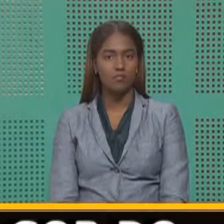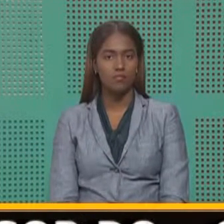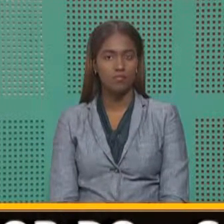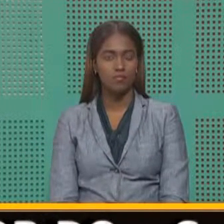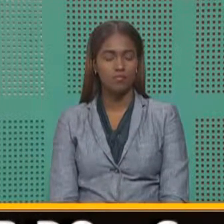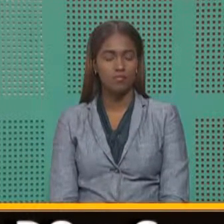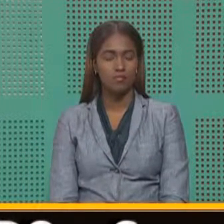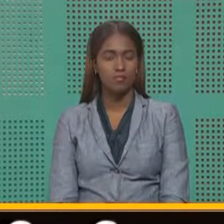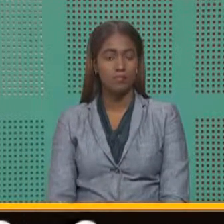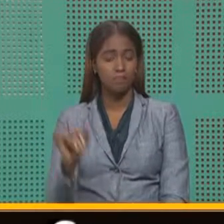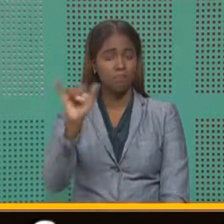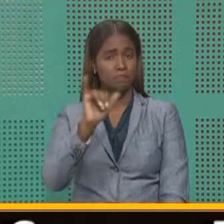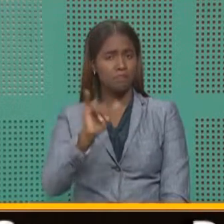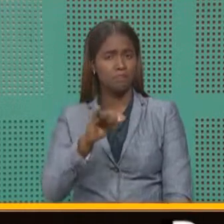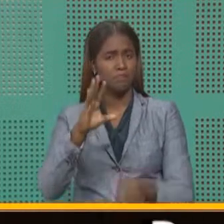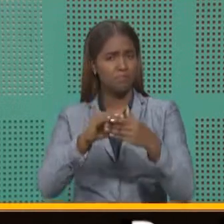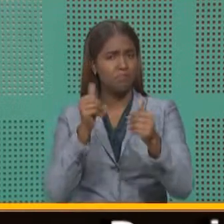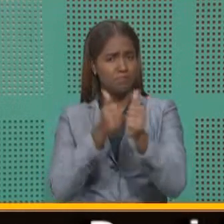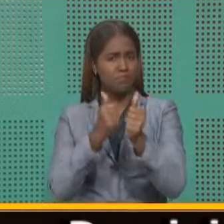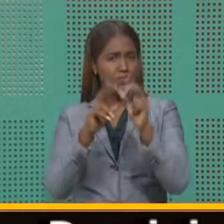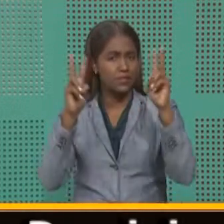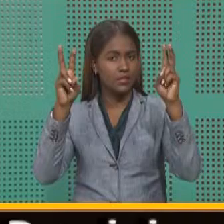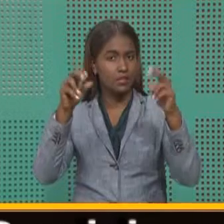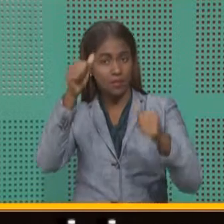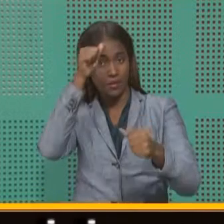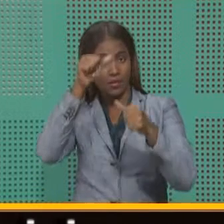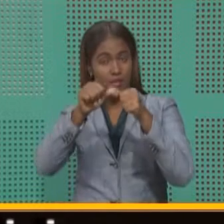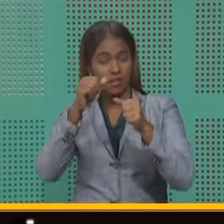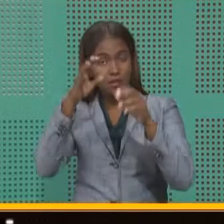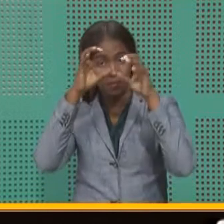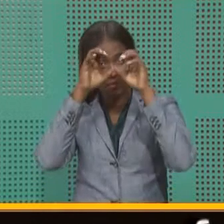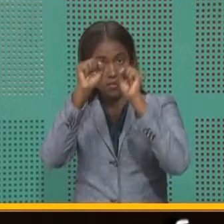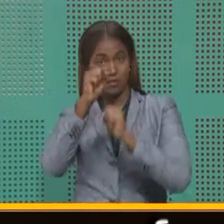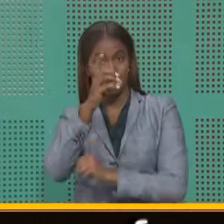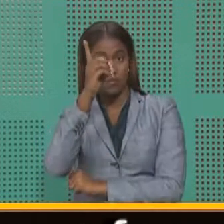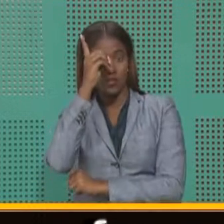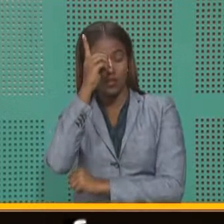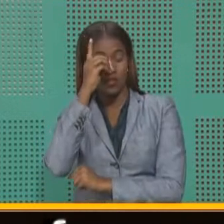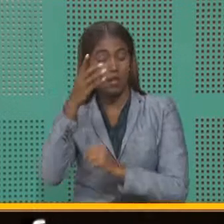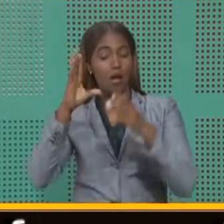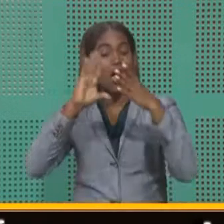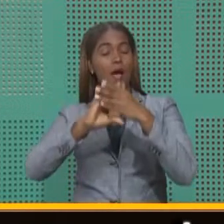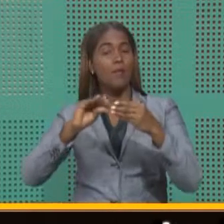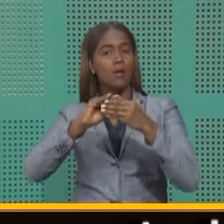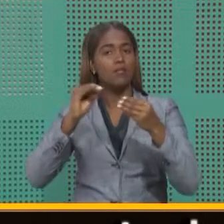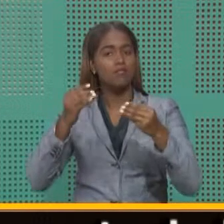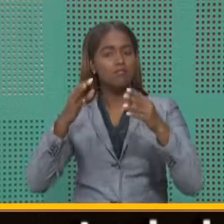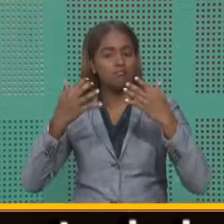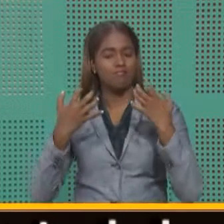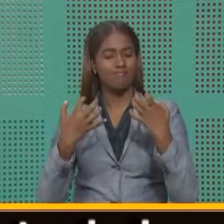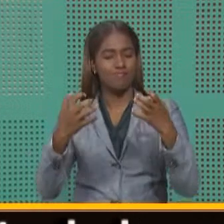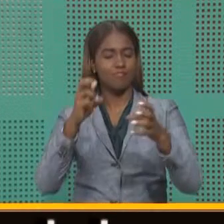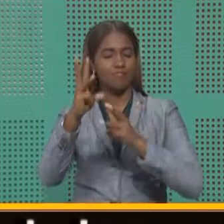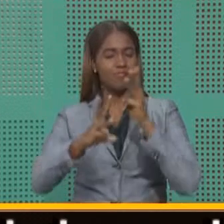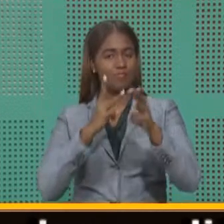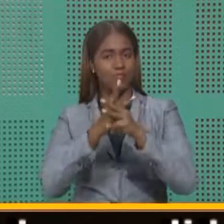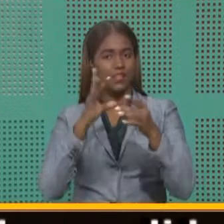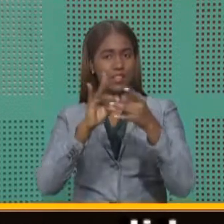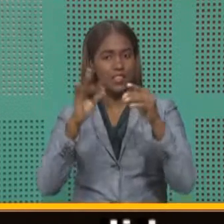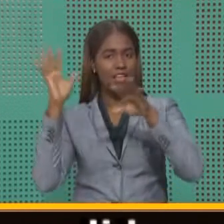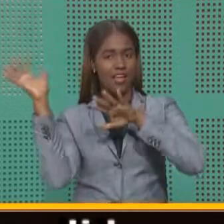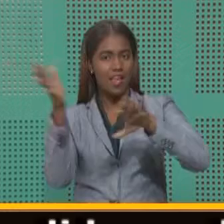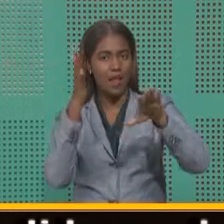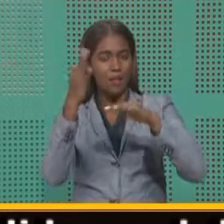y a propósito de este tema recordamos que el presidente danilo medina manifestó en la cumbre mundial del clima